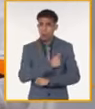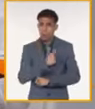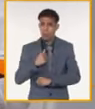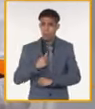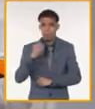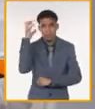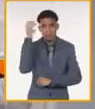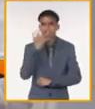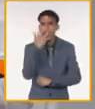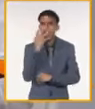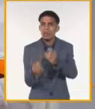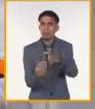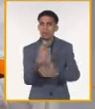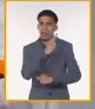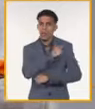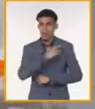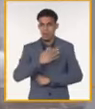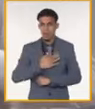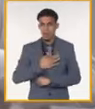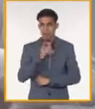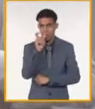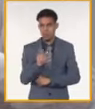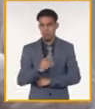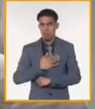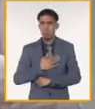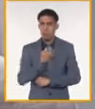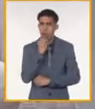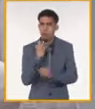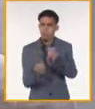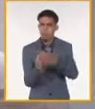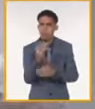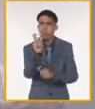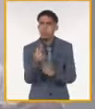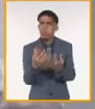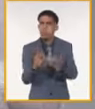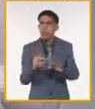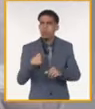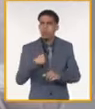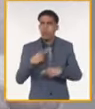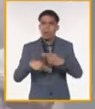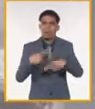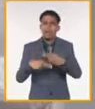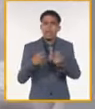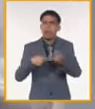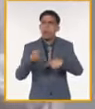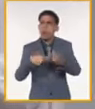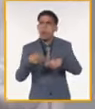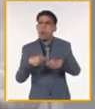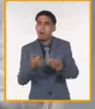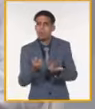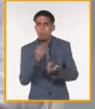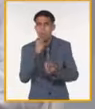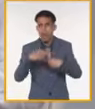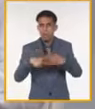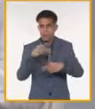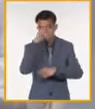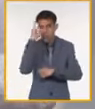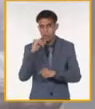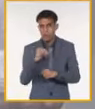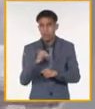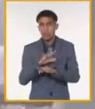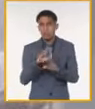crea la mipim el dueño como mismo una persona natural dice voy a emprender este negocio crea un un plan